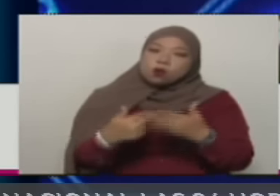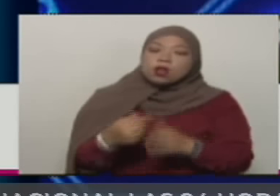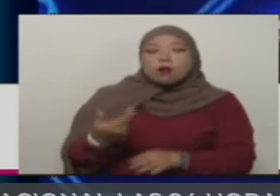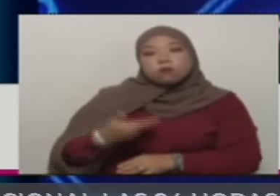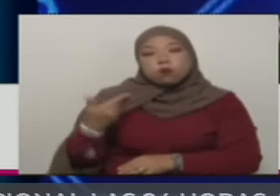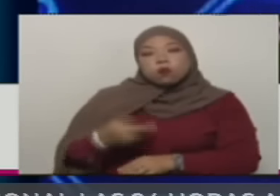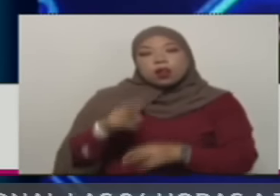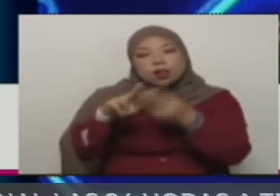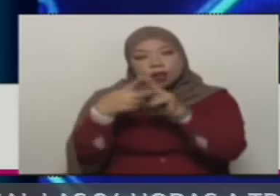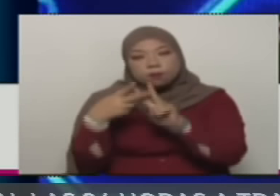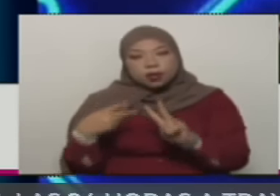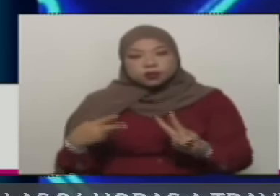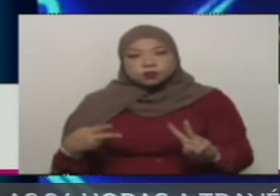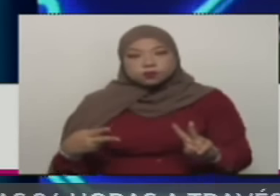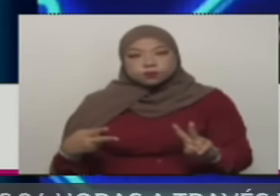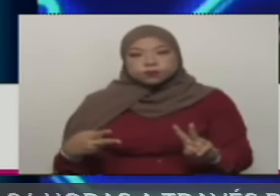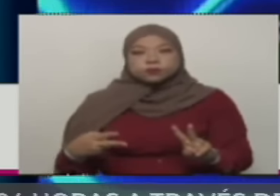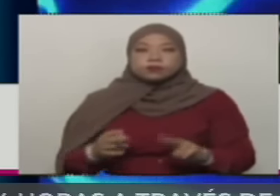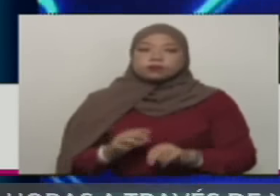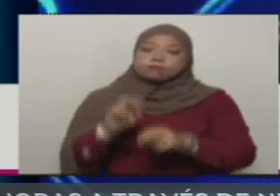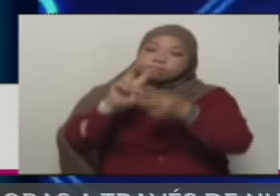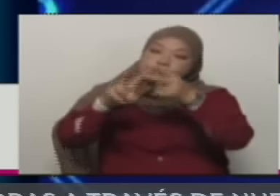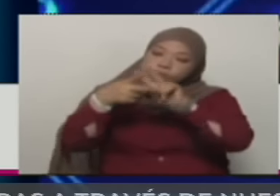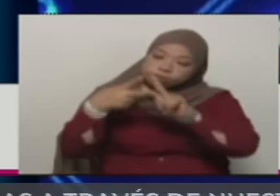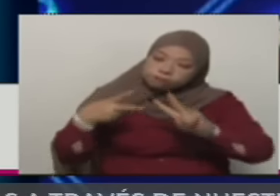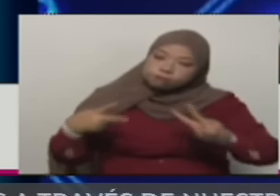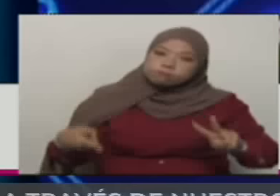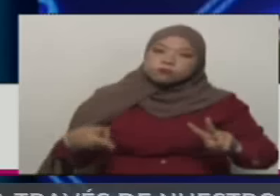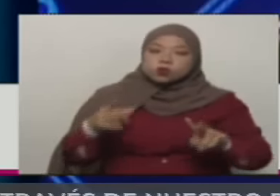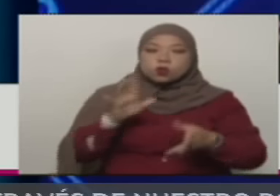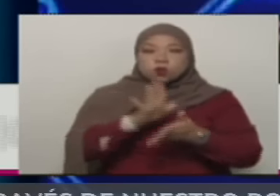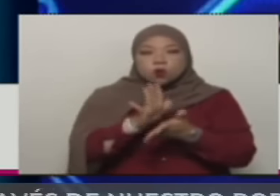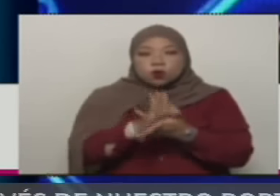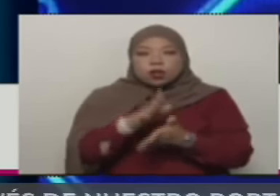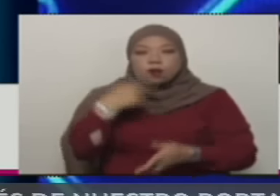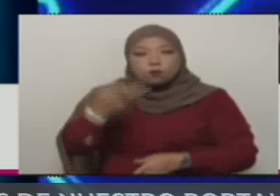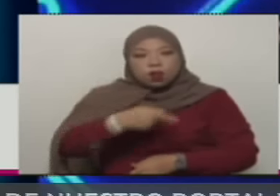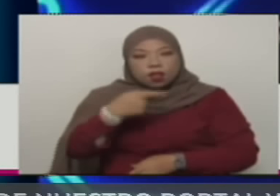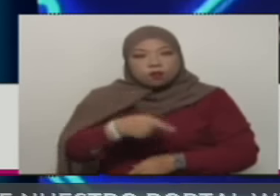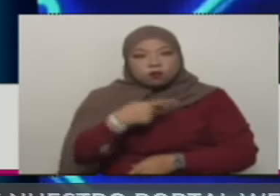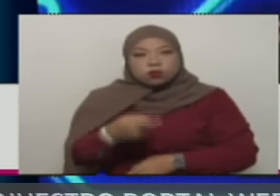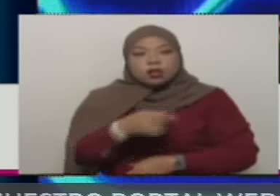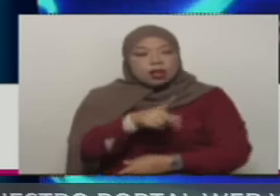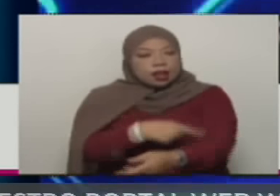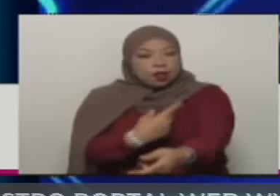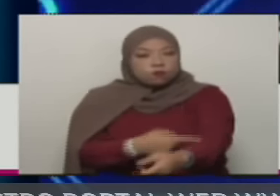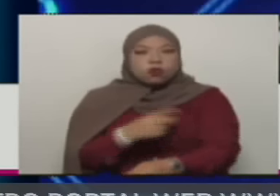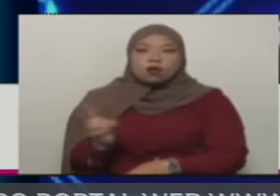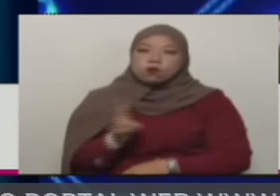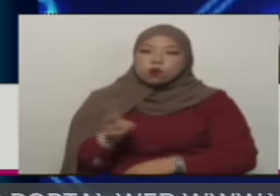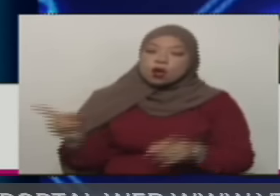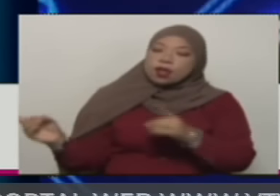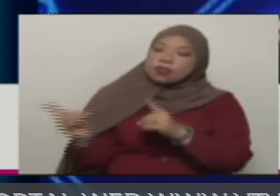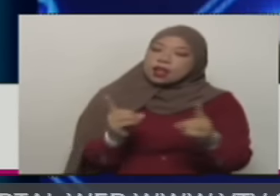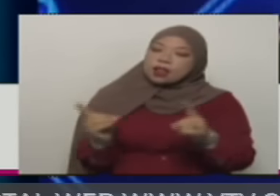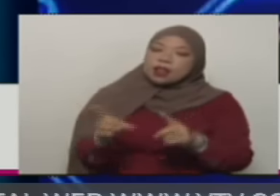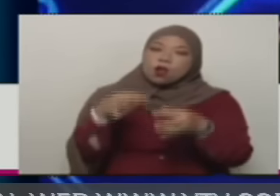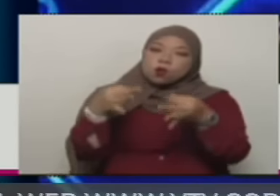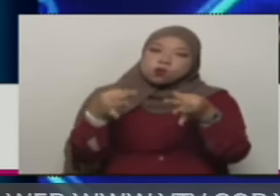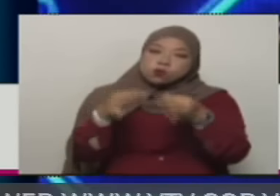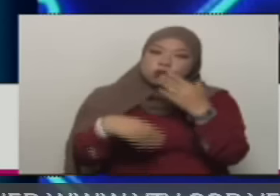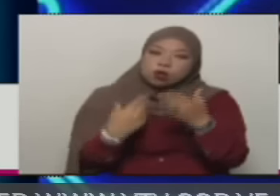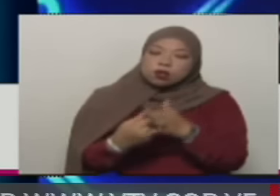importante la paz, la estabilidad política, la armonía nacional, el diálogo nacional.